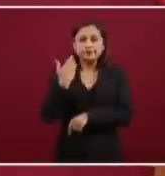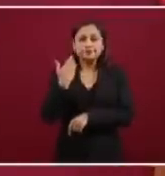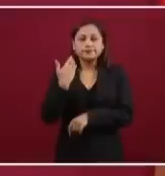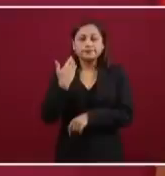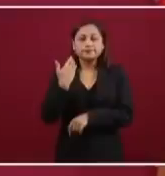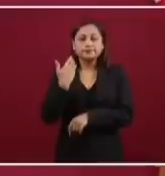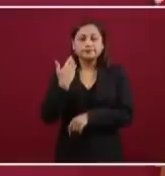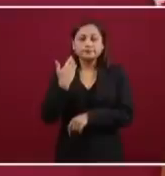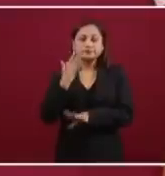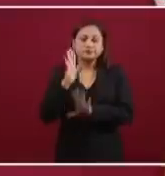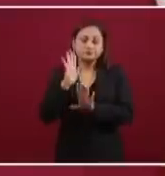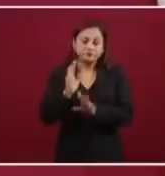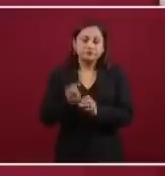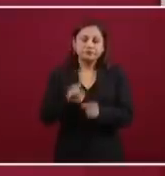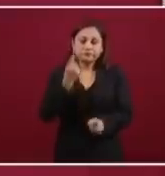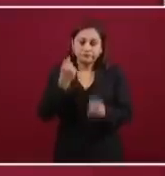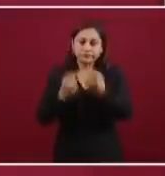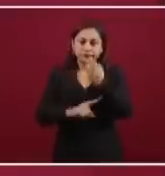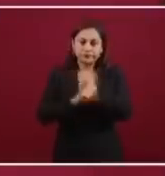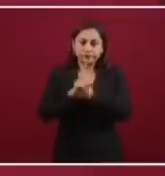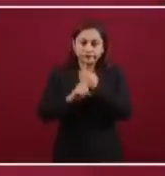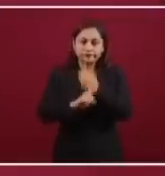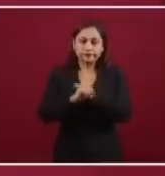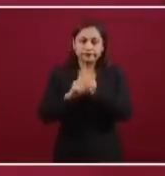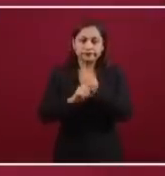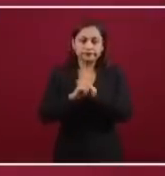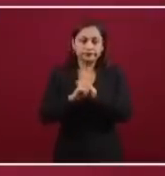entre otros, los